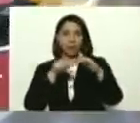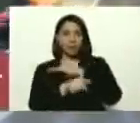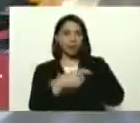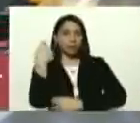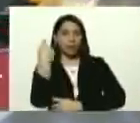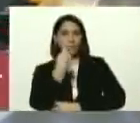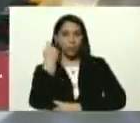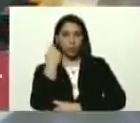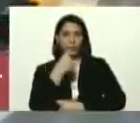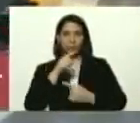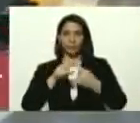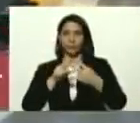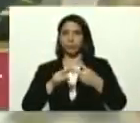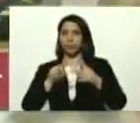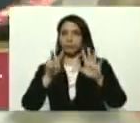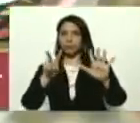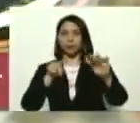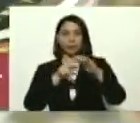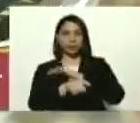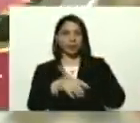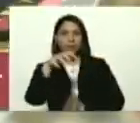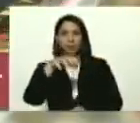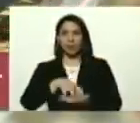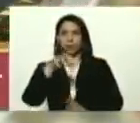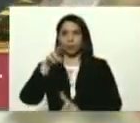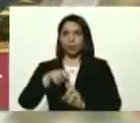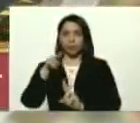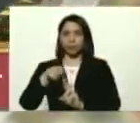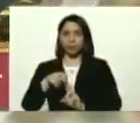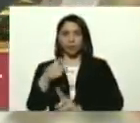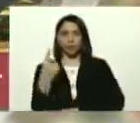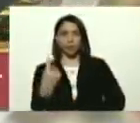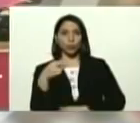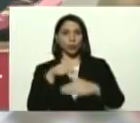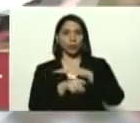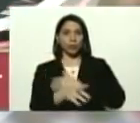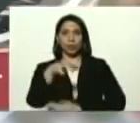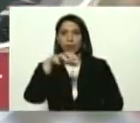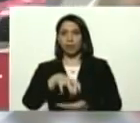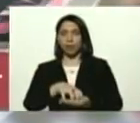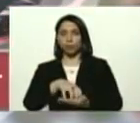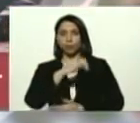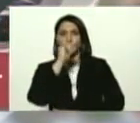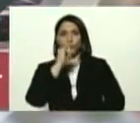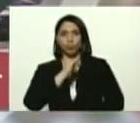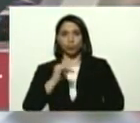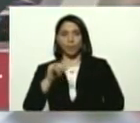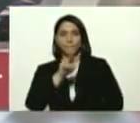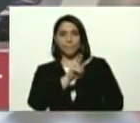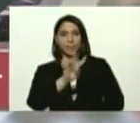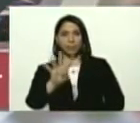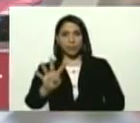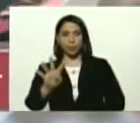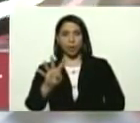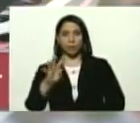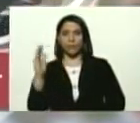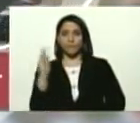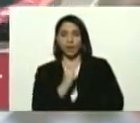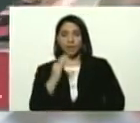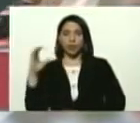Apure, 7 entraron por el estado Táchira y 1 entró por el estado Sur. 24 casos de